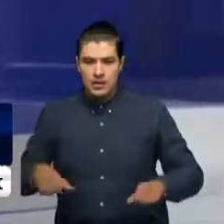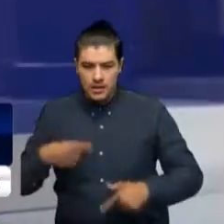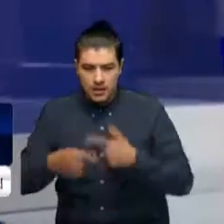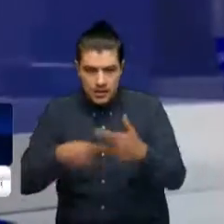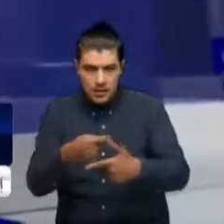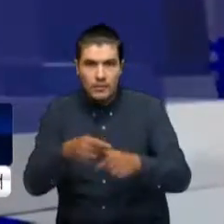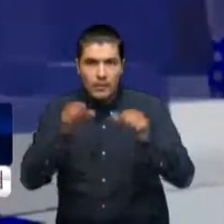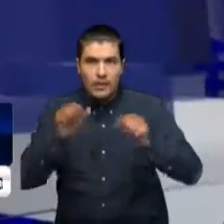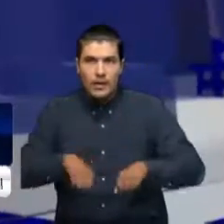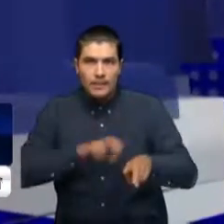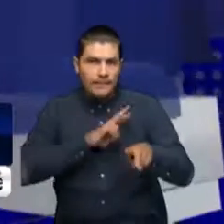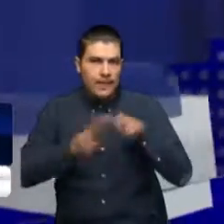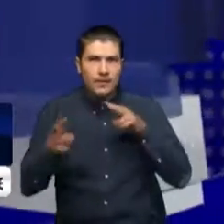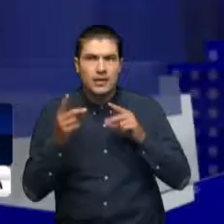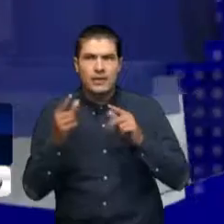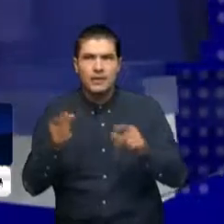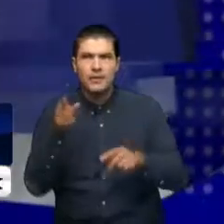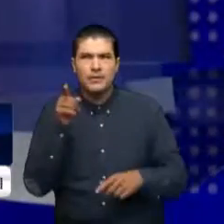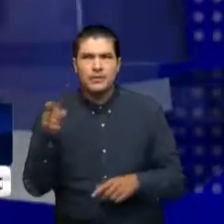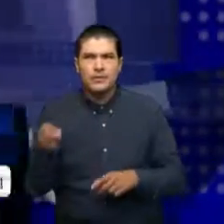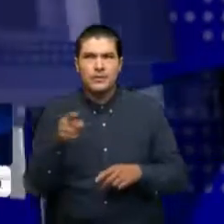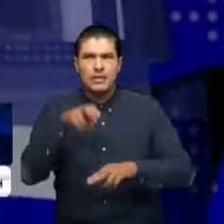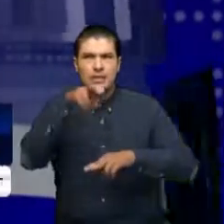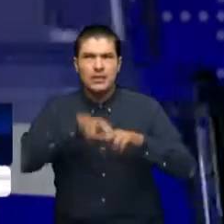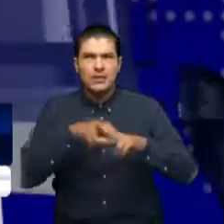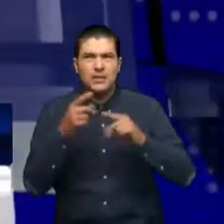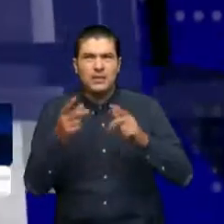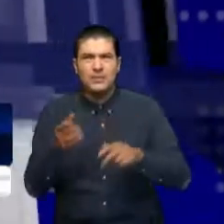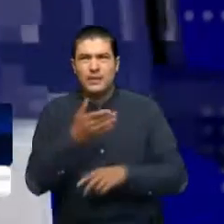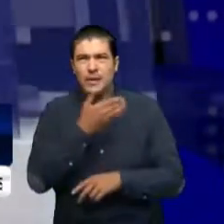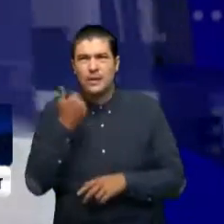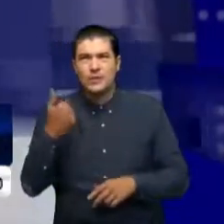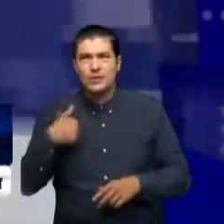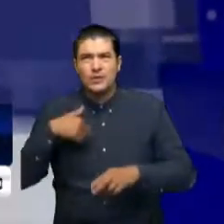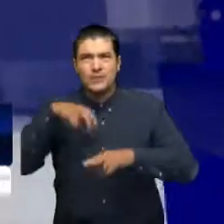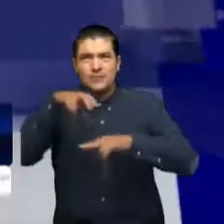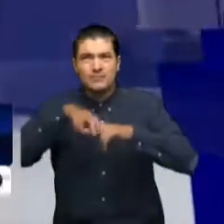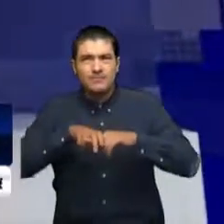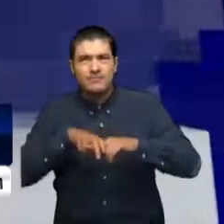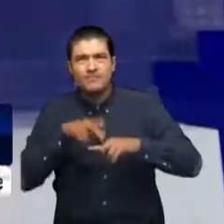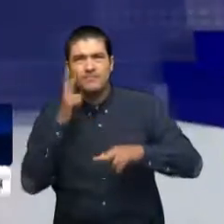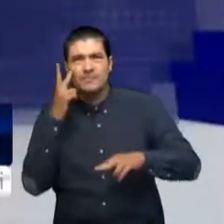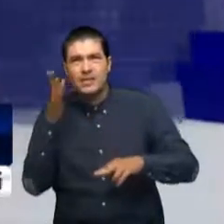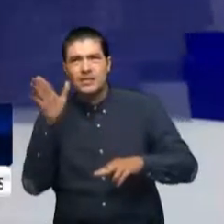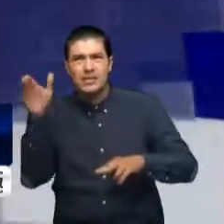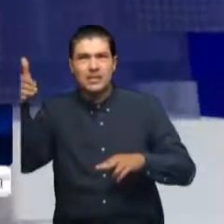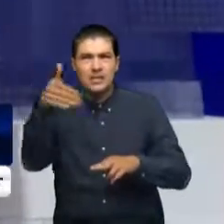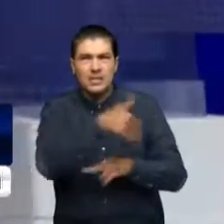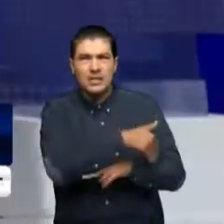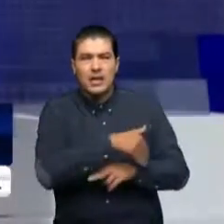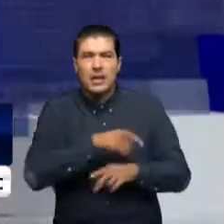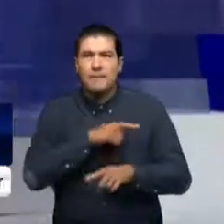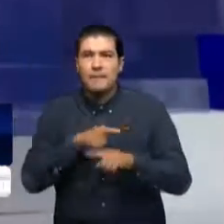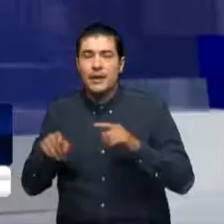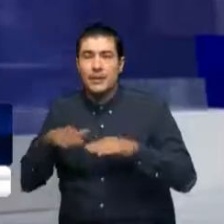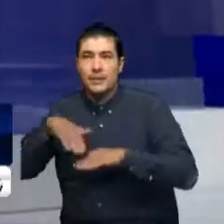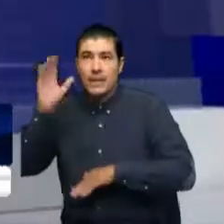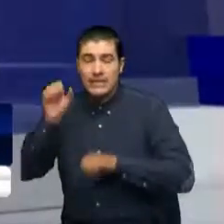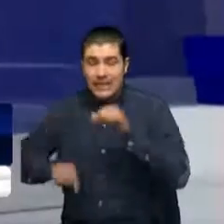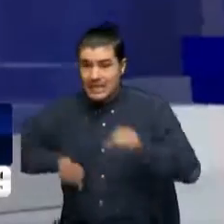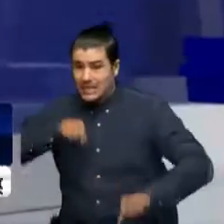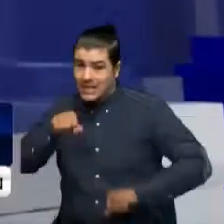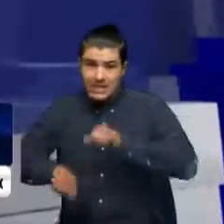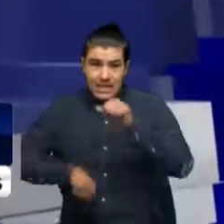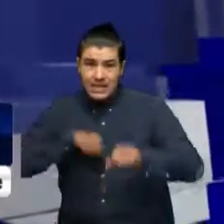eso es. Se sentó un poquito rápido, hubiera querido yo que se hubiera sentado por ahí más o menos. Entre más largo sea